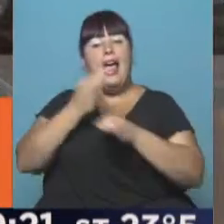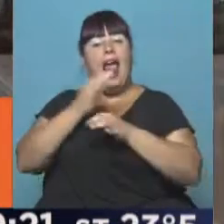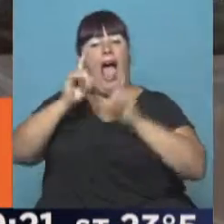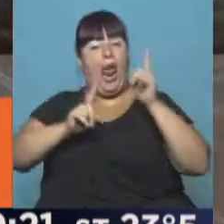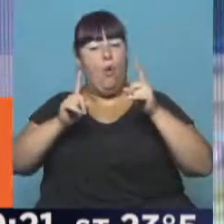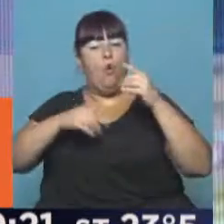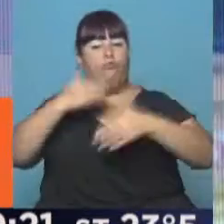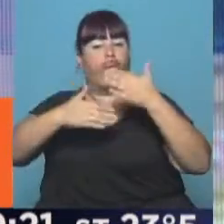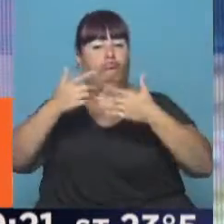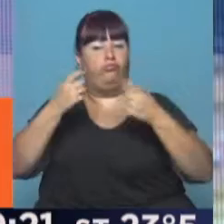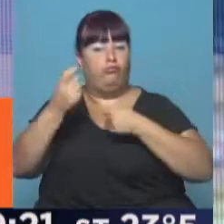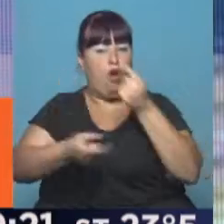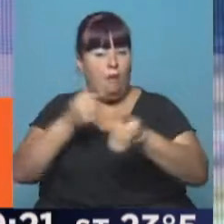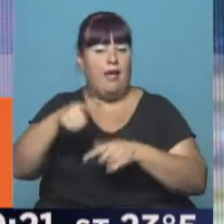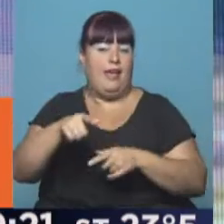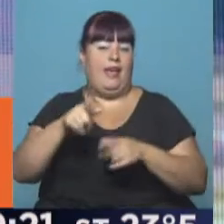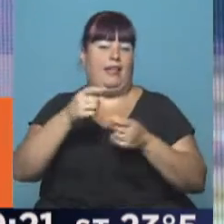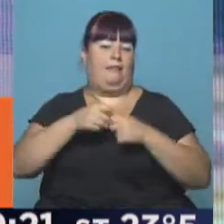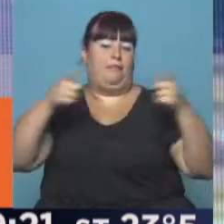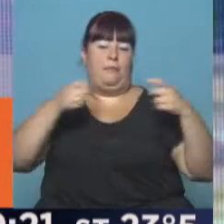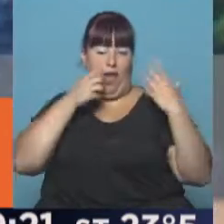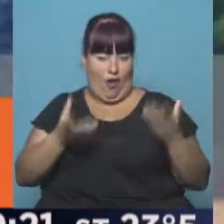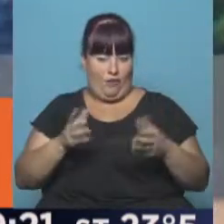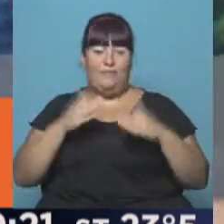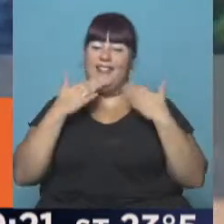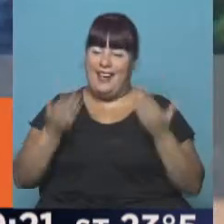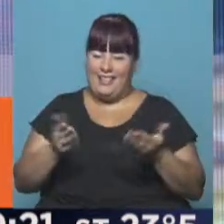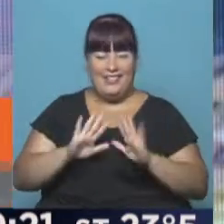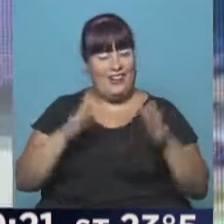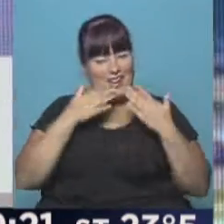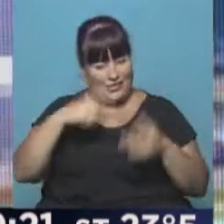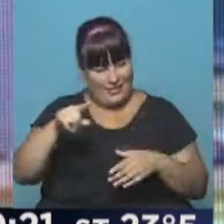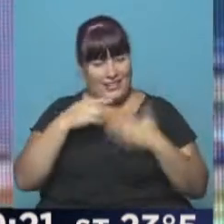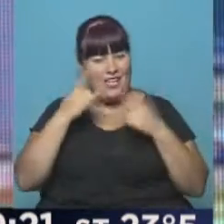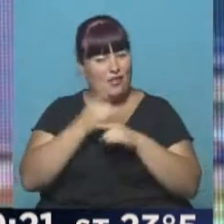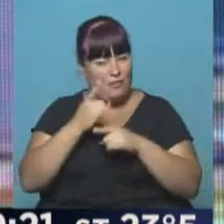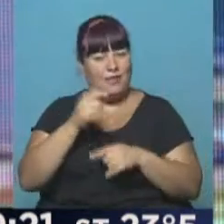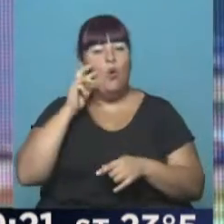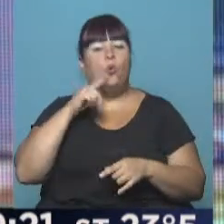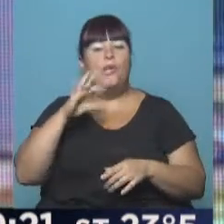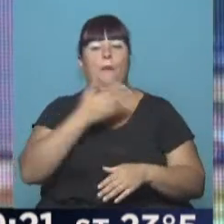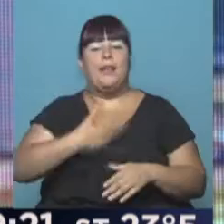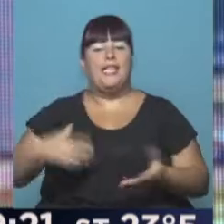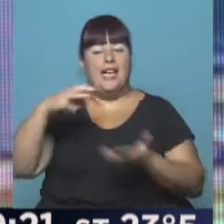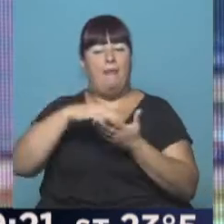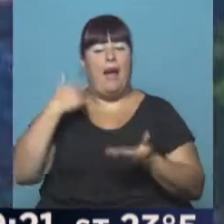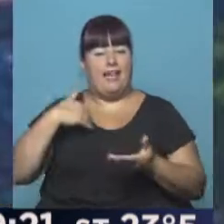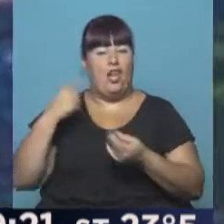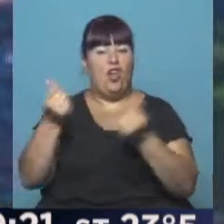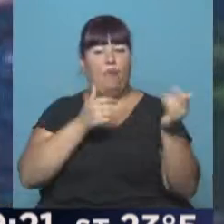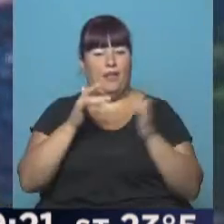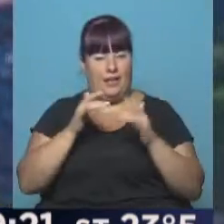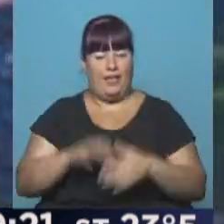que empiezan a desarrollar su oferta esa categoría que necesita les ha gustado nombres de sus gracias como siempre gustamos a un busito y presidente de la cámara argentina de comercio